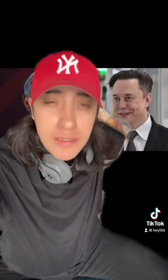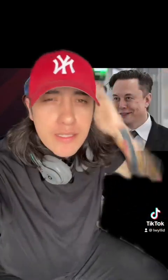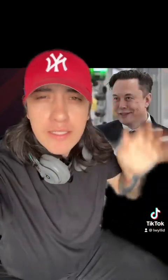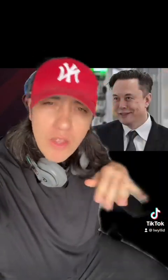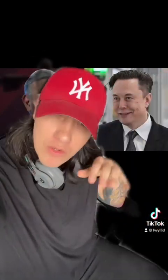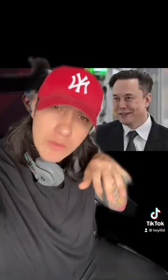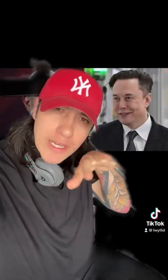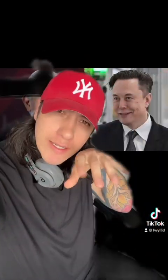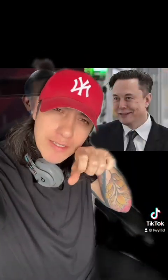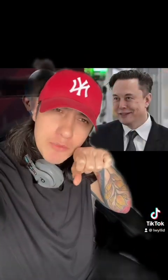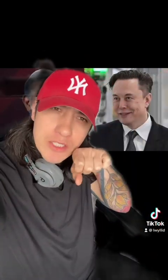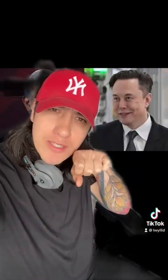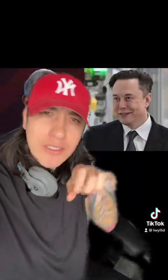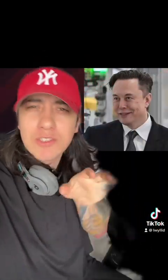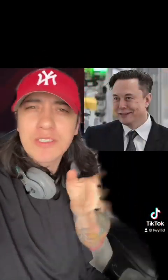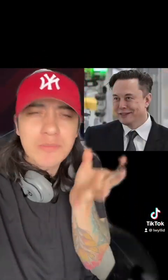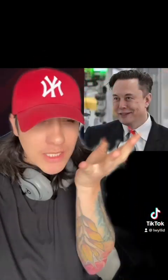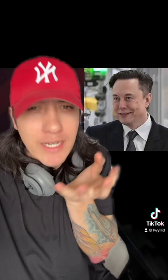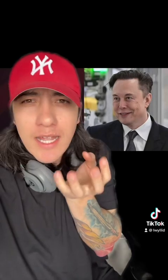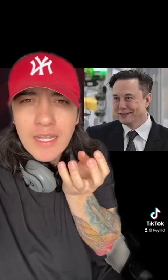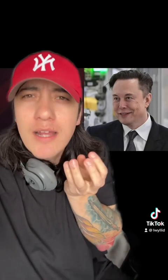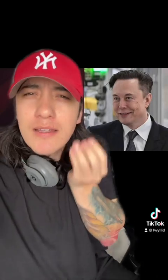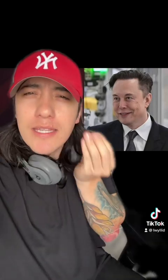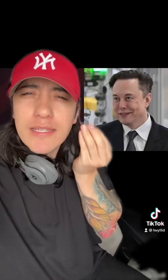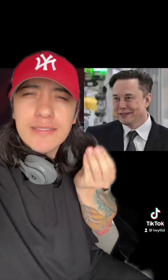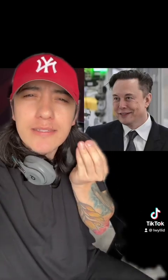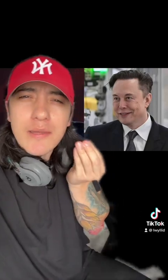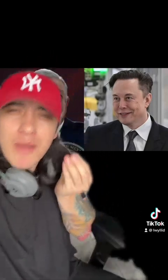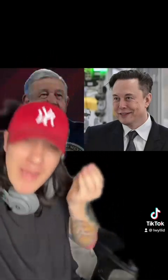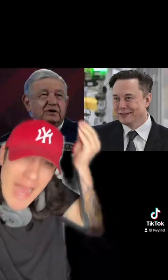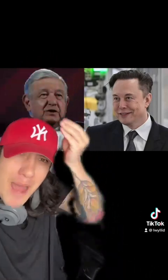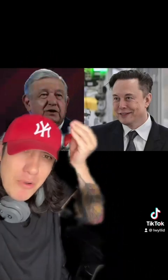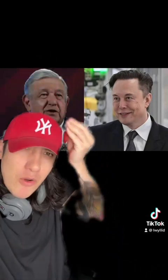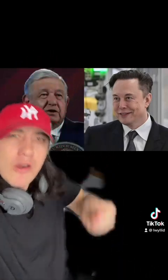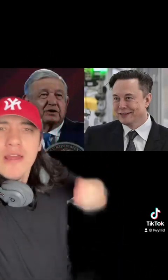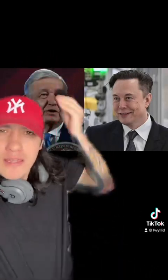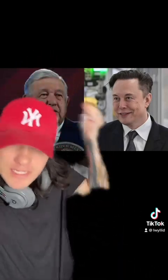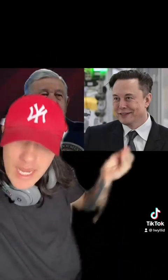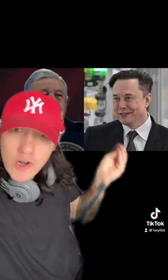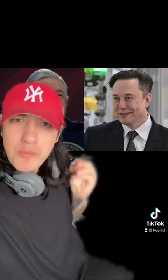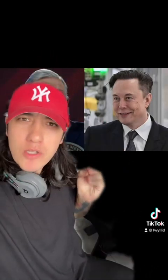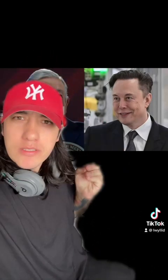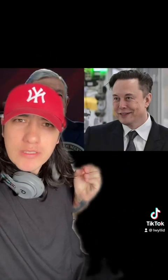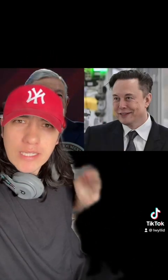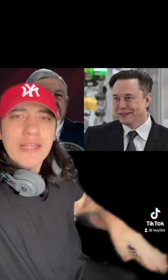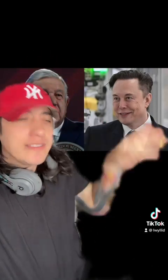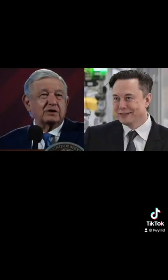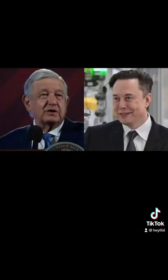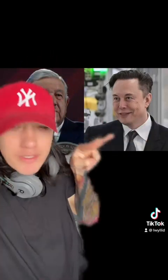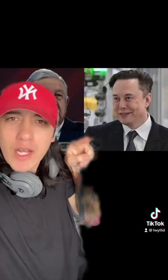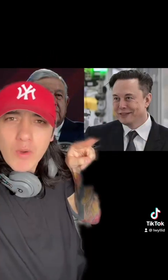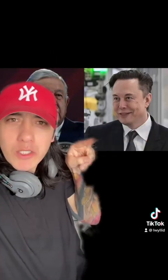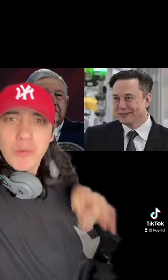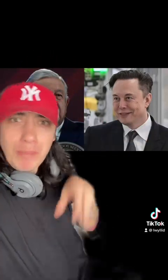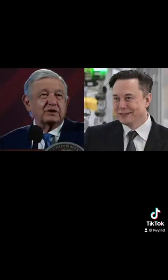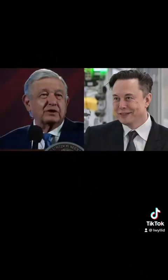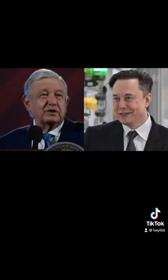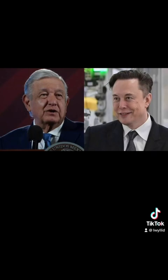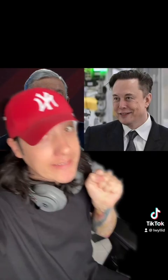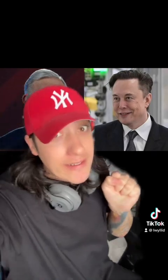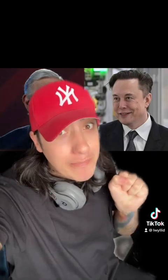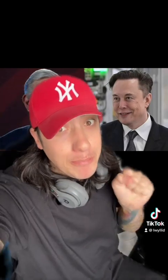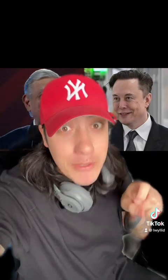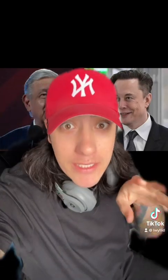han interesado ya que hay mucha interacción en mi canal de este tema. AMLO y Elon Musk se ponen de acuerdo para